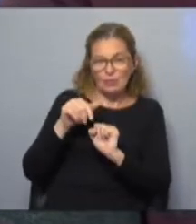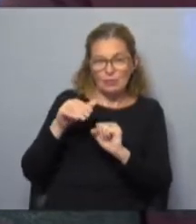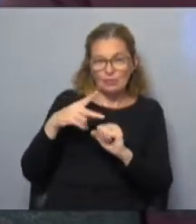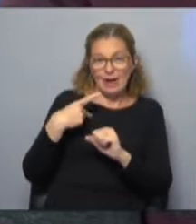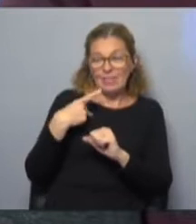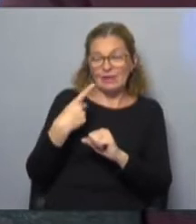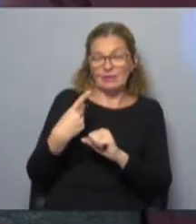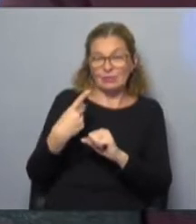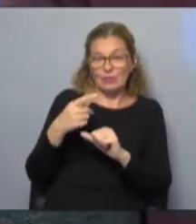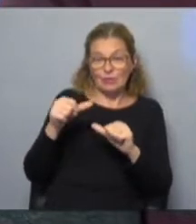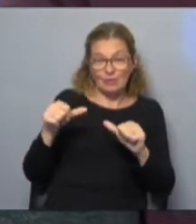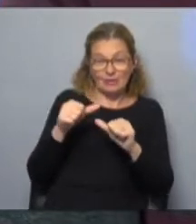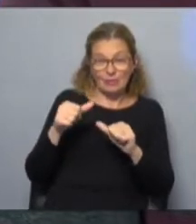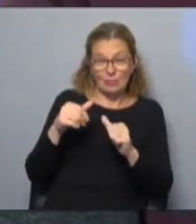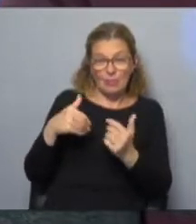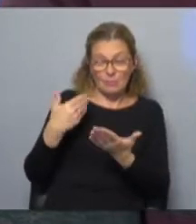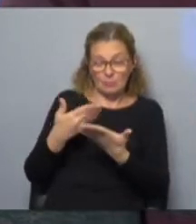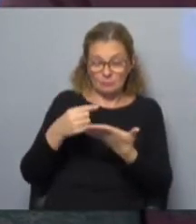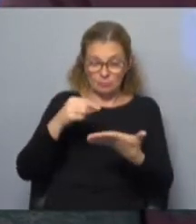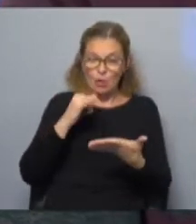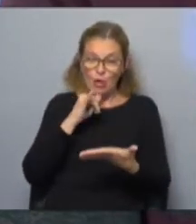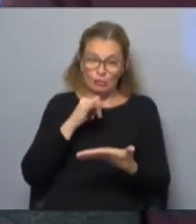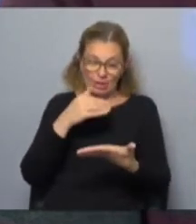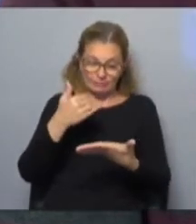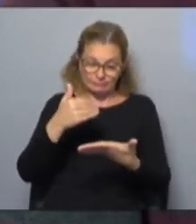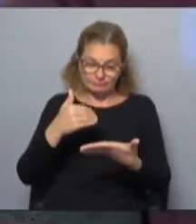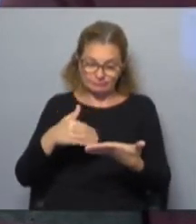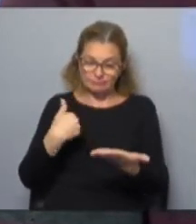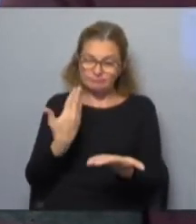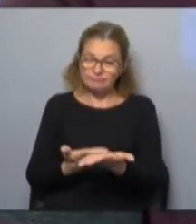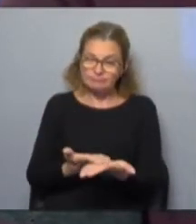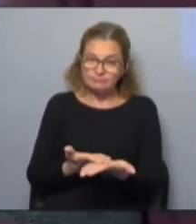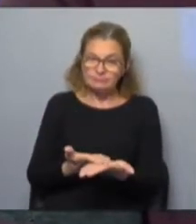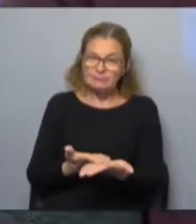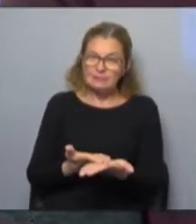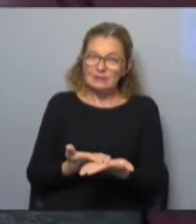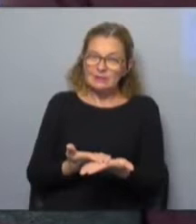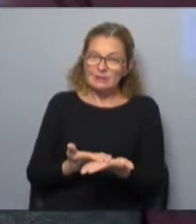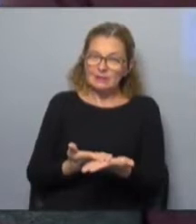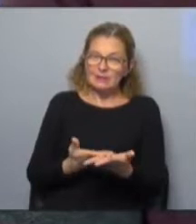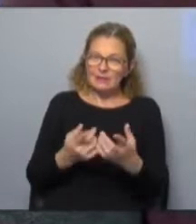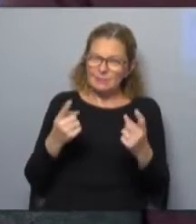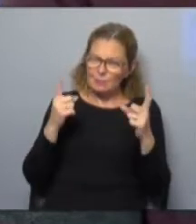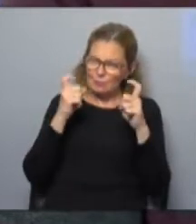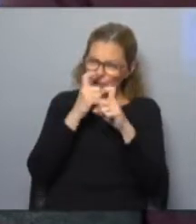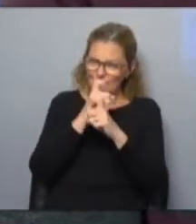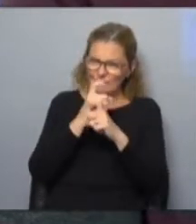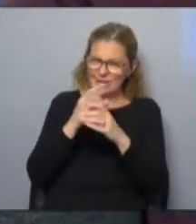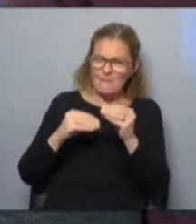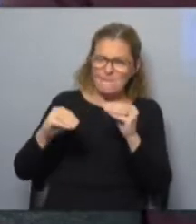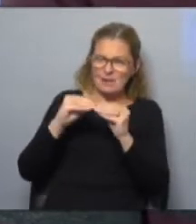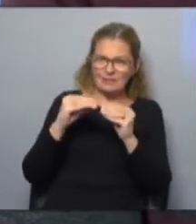directora fue hacernos una apuesta a punto y en la apuesta a punto y graves irregularidades que se hicieron sumando